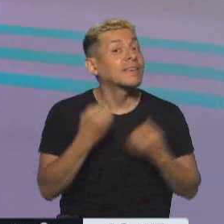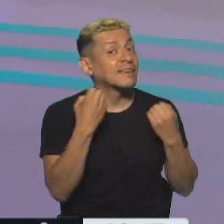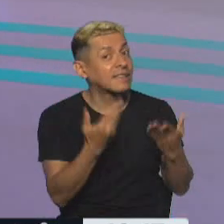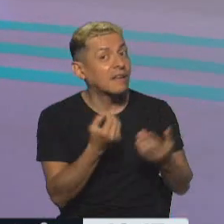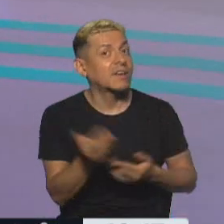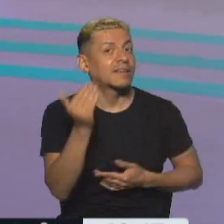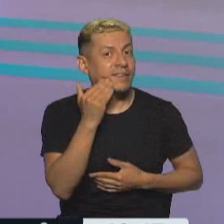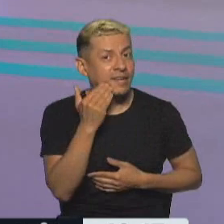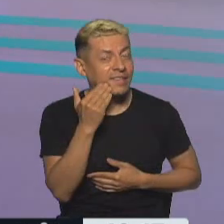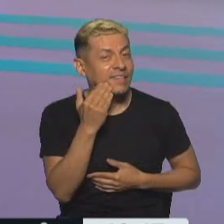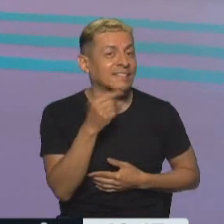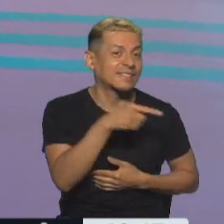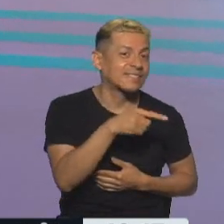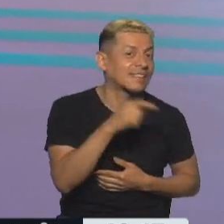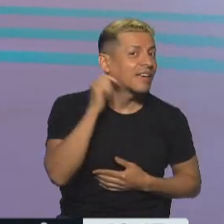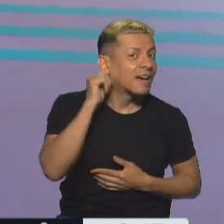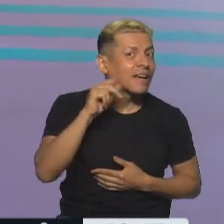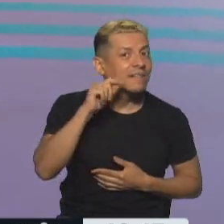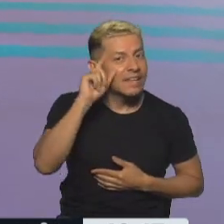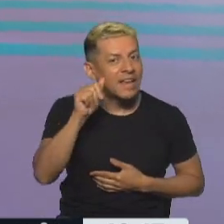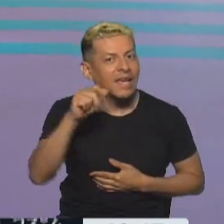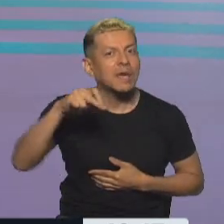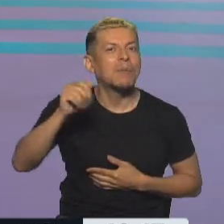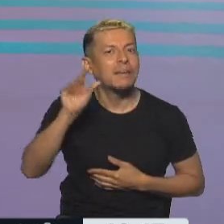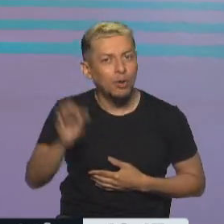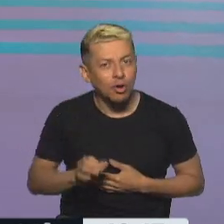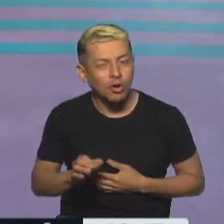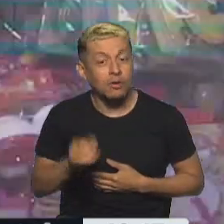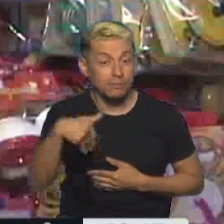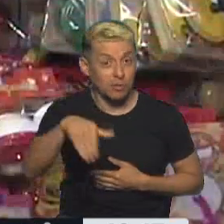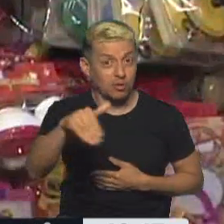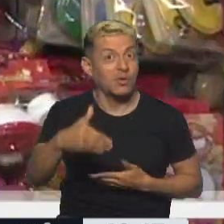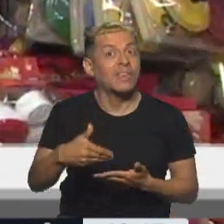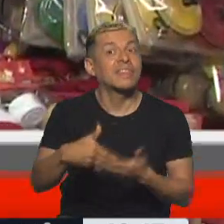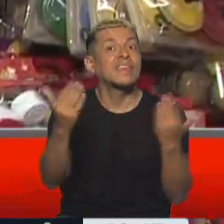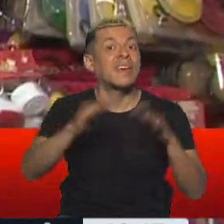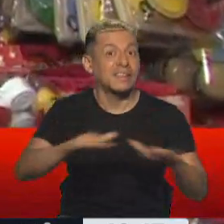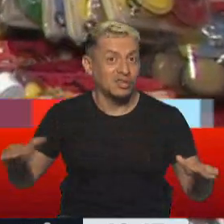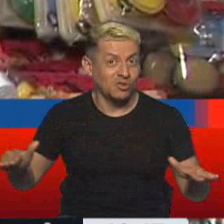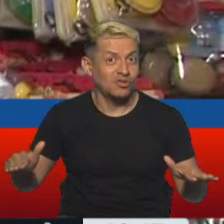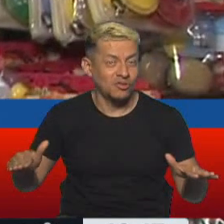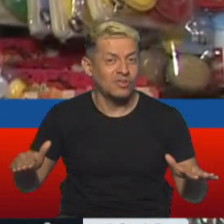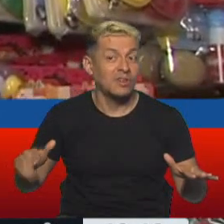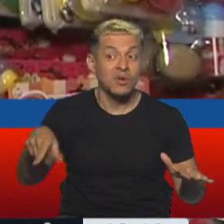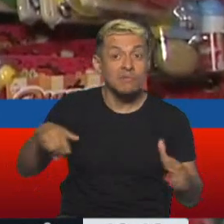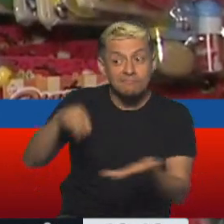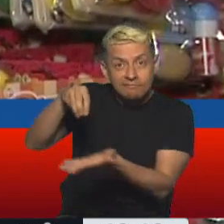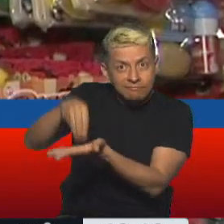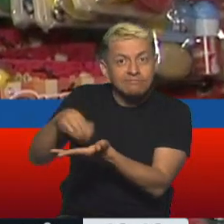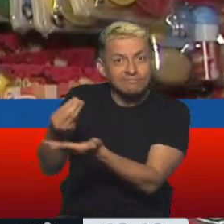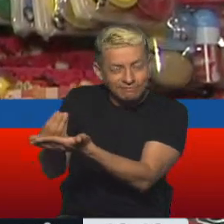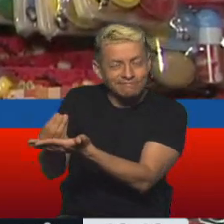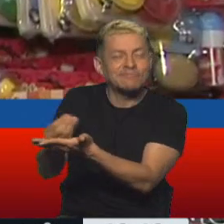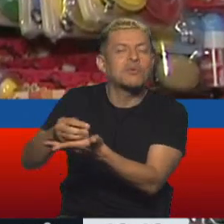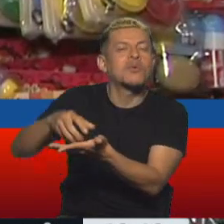buenas tardes, Gabriela, Pablo. Se aproxima el Día de las Infancias y estamos en una juguetería para